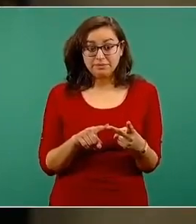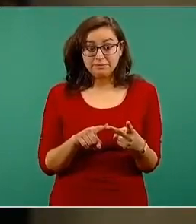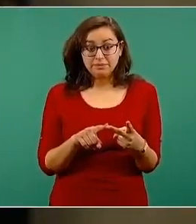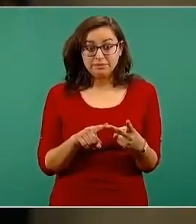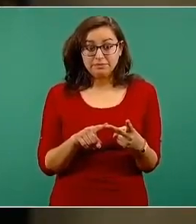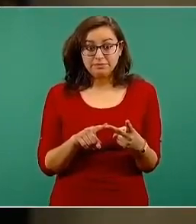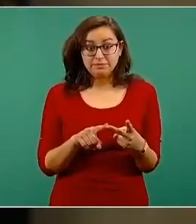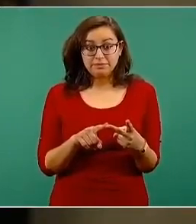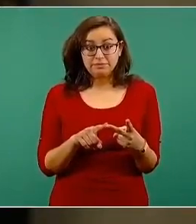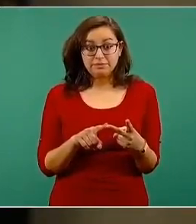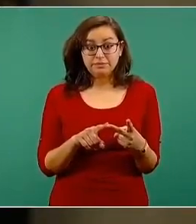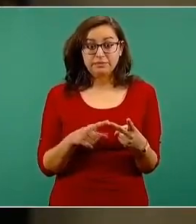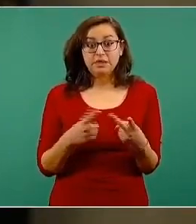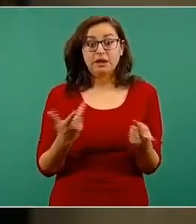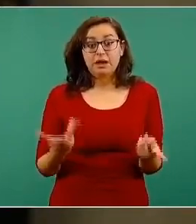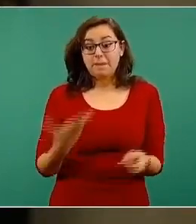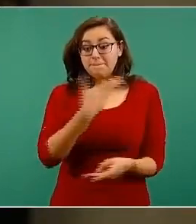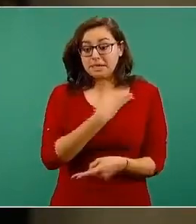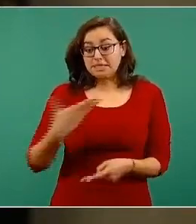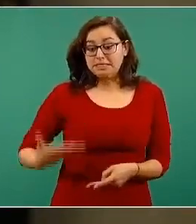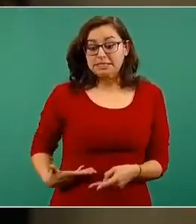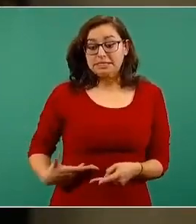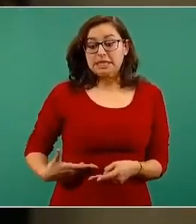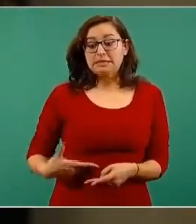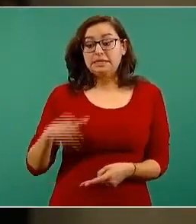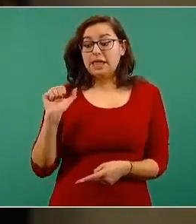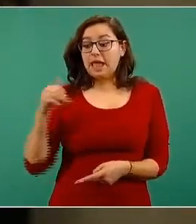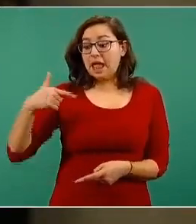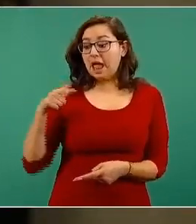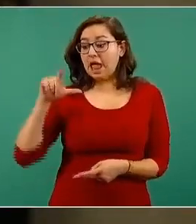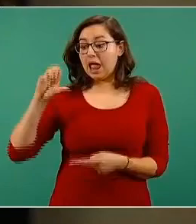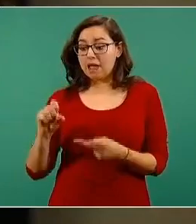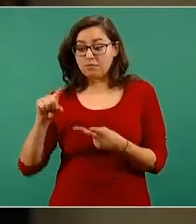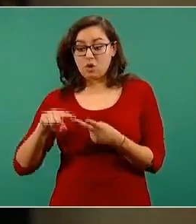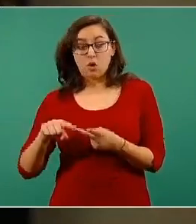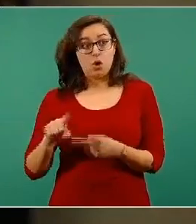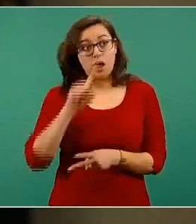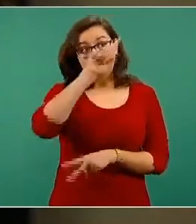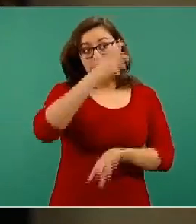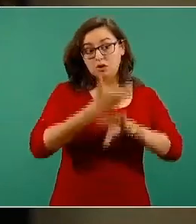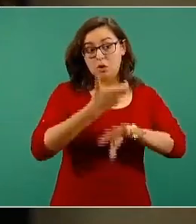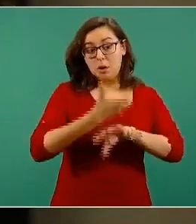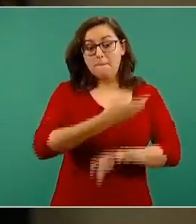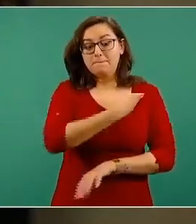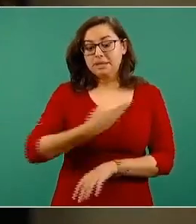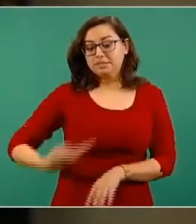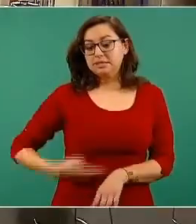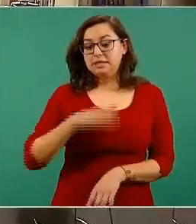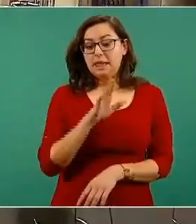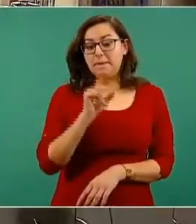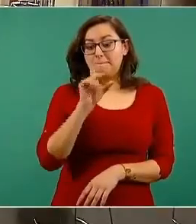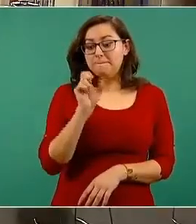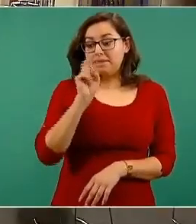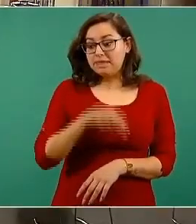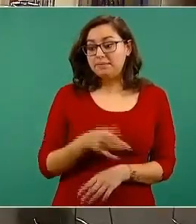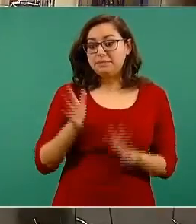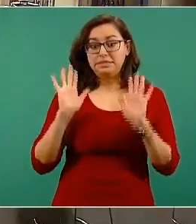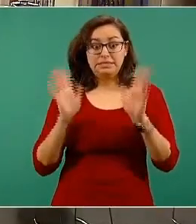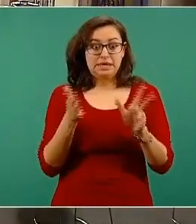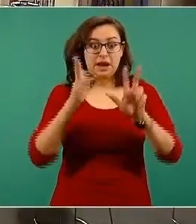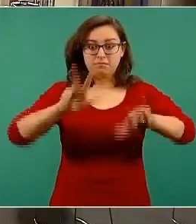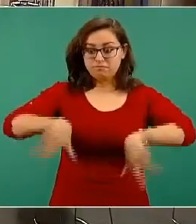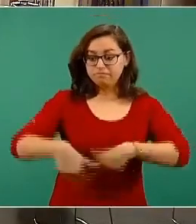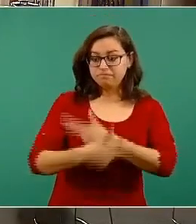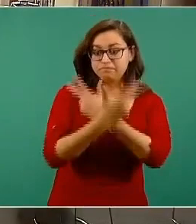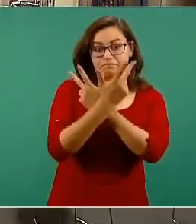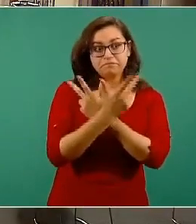Manuel López Obrador vía virtual con el presidente Biden de Estados Unidos, ¿cuál sería el trabajo en conjunto para la vacunación